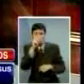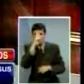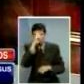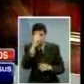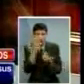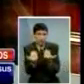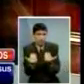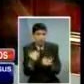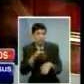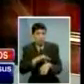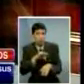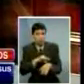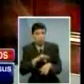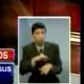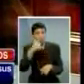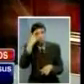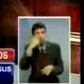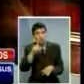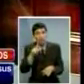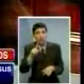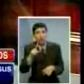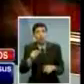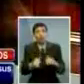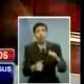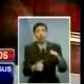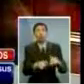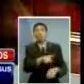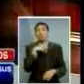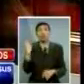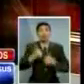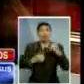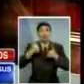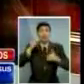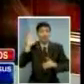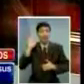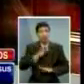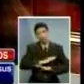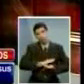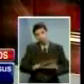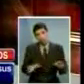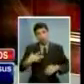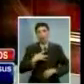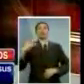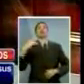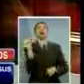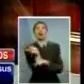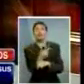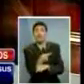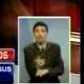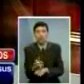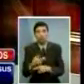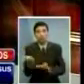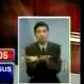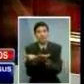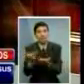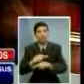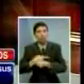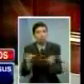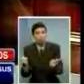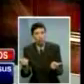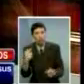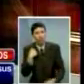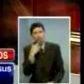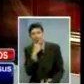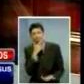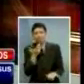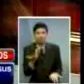necesitan doctores, pero que aparezca candidato derrotado como yendo a trabajar de inmediato o contratado de inmediato por el servicio público, cuando se puede entender,